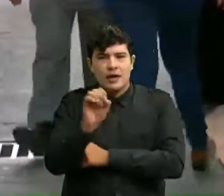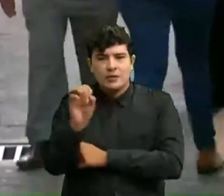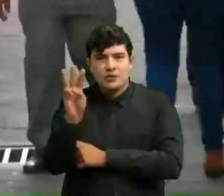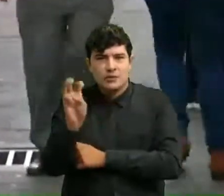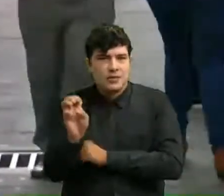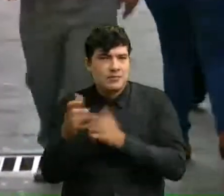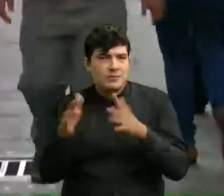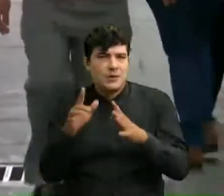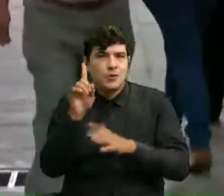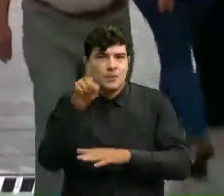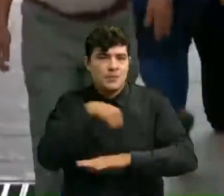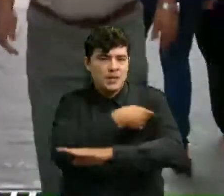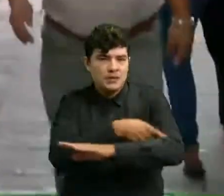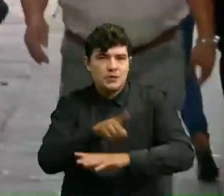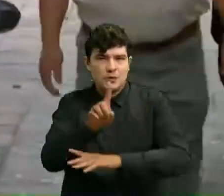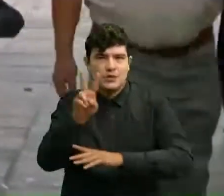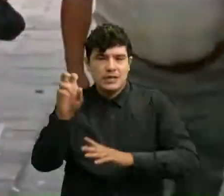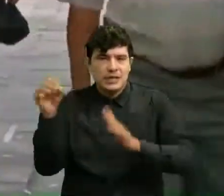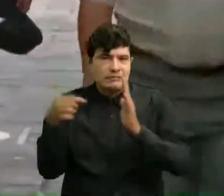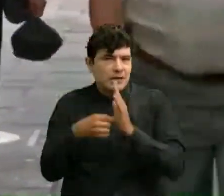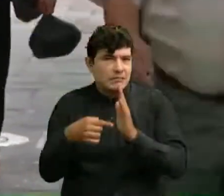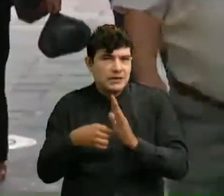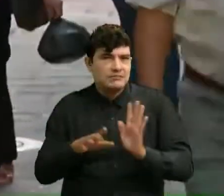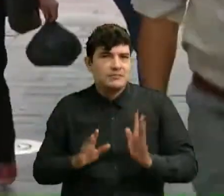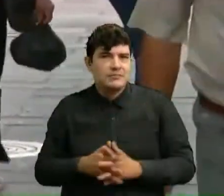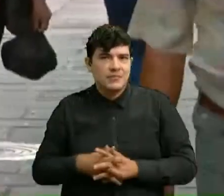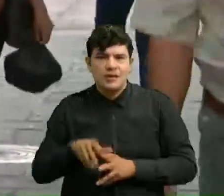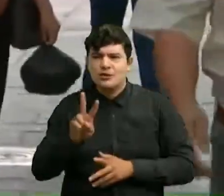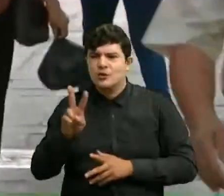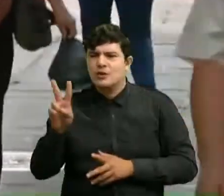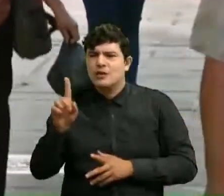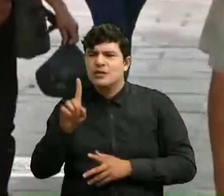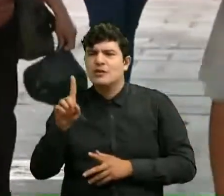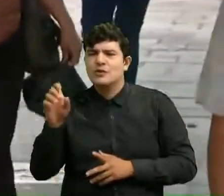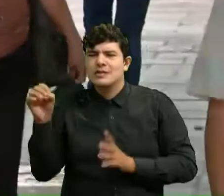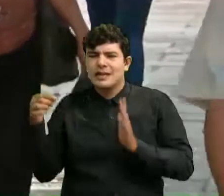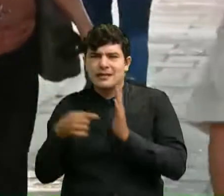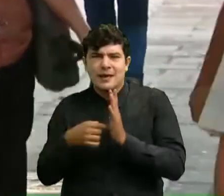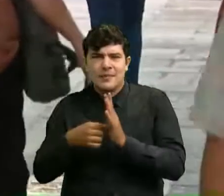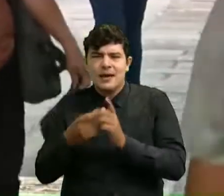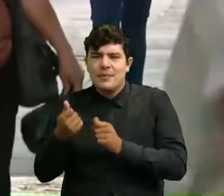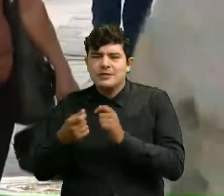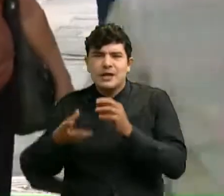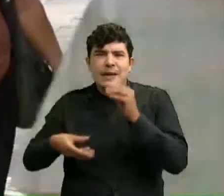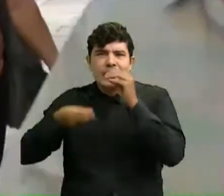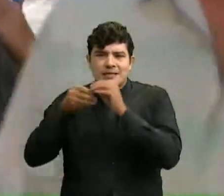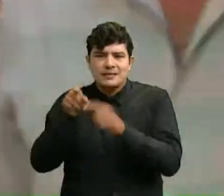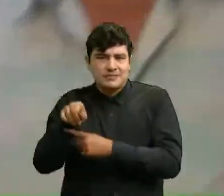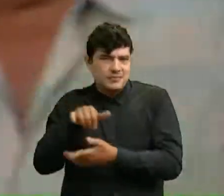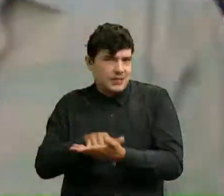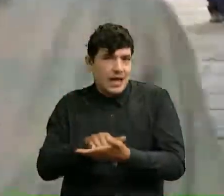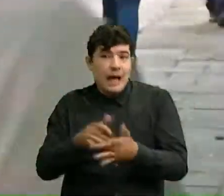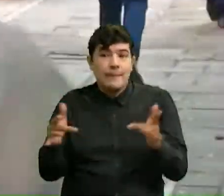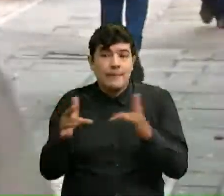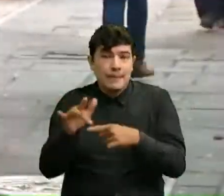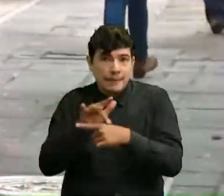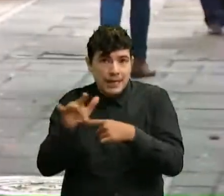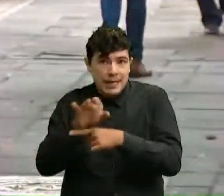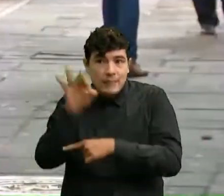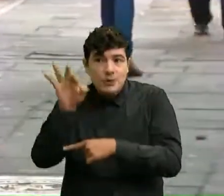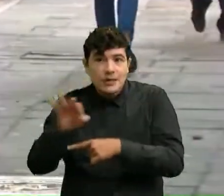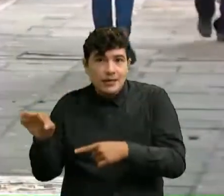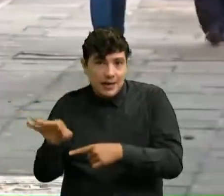908.000, 1.170.000 más o menos un salario mínimo y 260.000 pesos más, porque aquí aplicamos un porcentaje de acuerdo al ingreso base